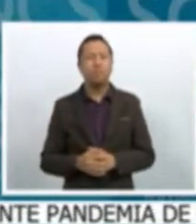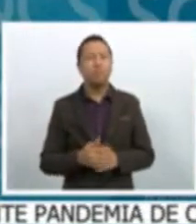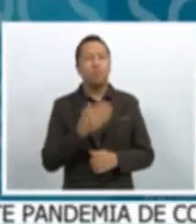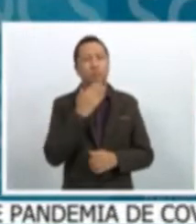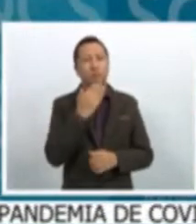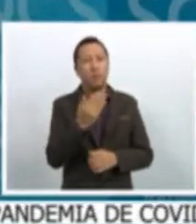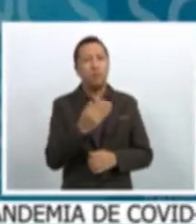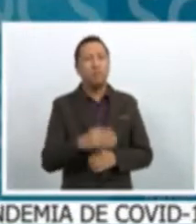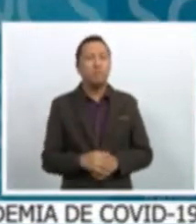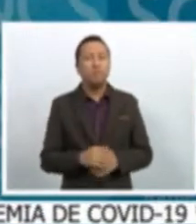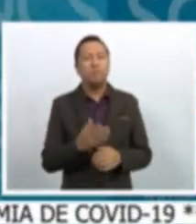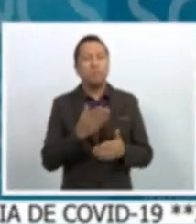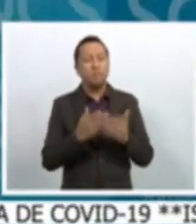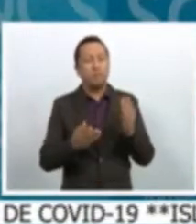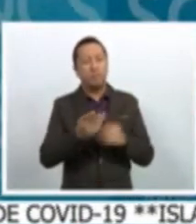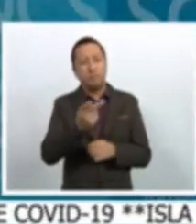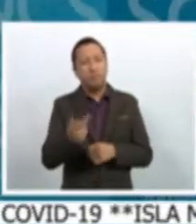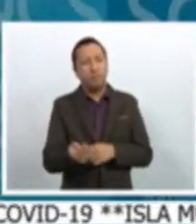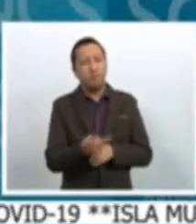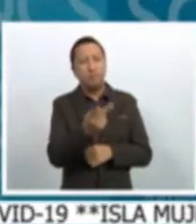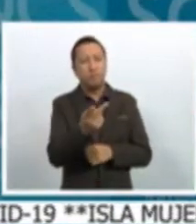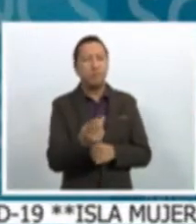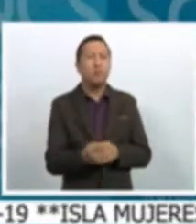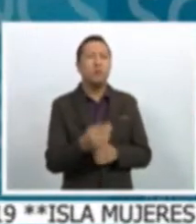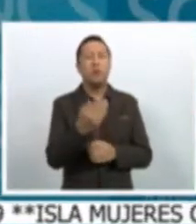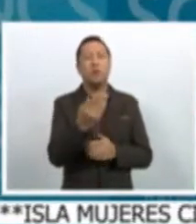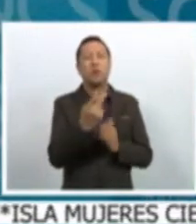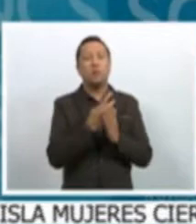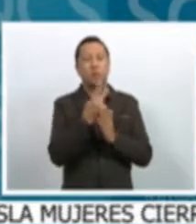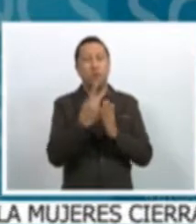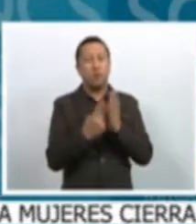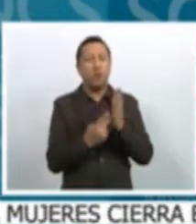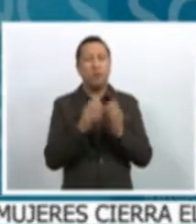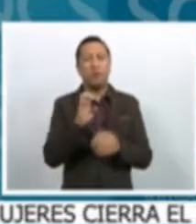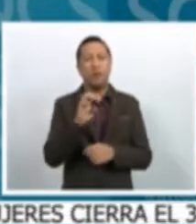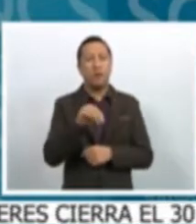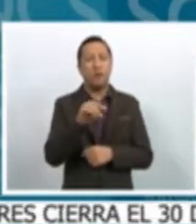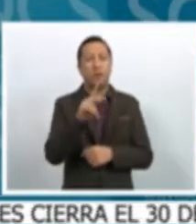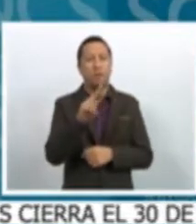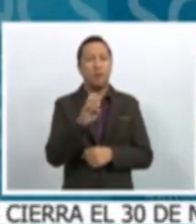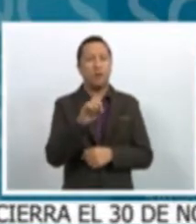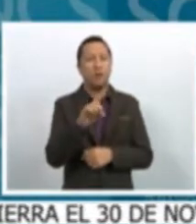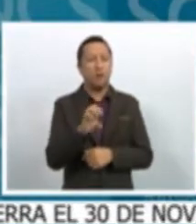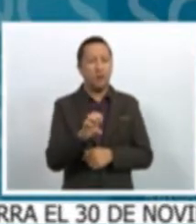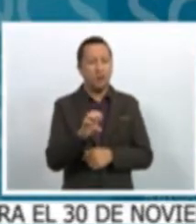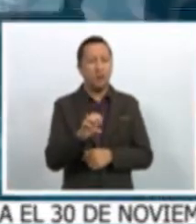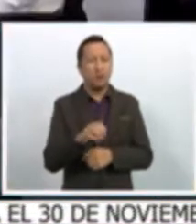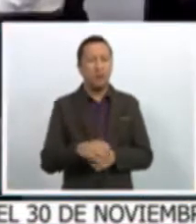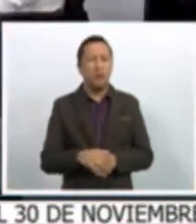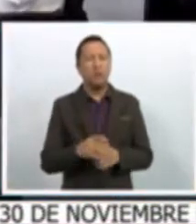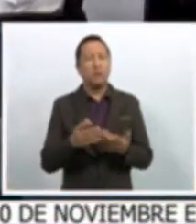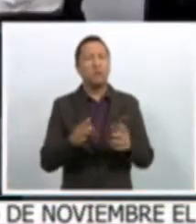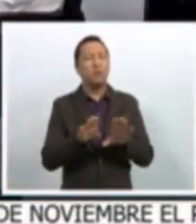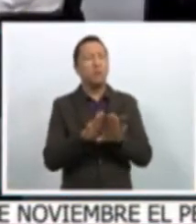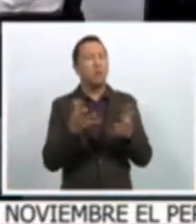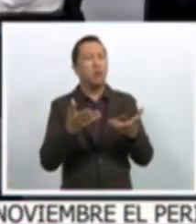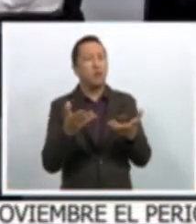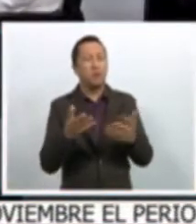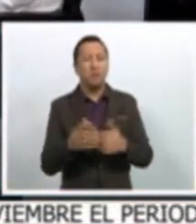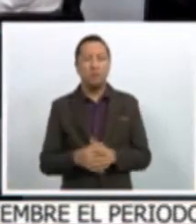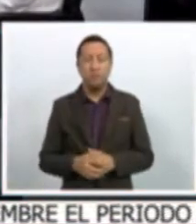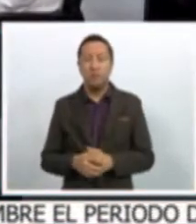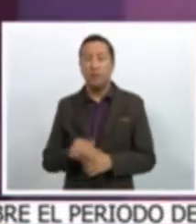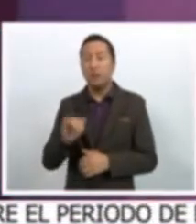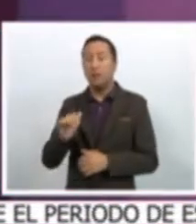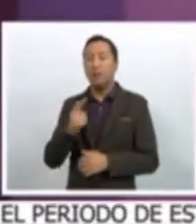está emprendiendo el instituto que se llama Emprende, yo te apuesto. ¿En qué consiste? ¿Cómo nos gusta ese programa? Fíjate que platicamos